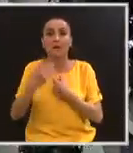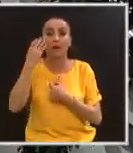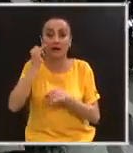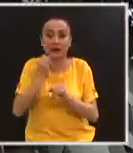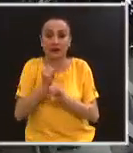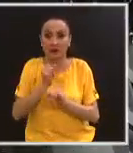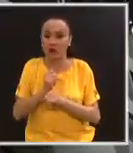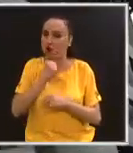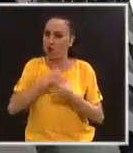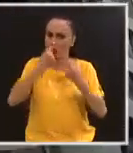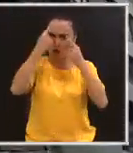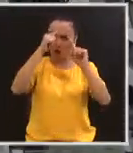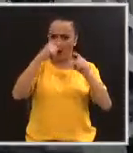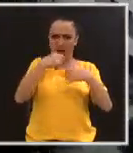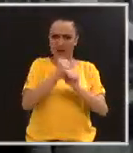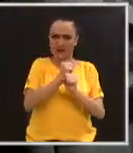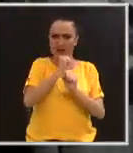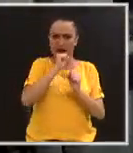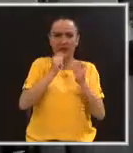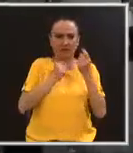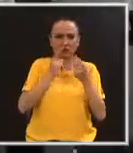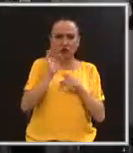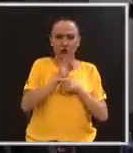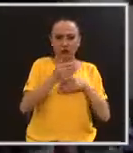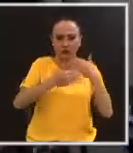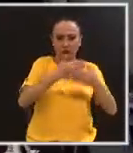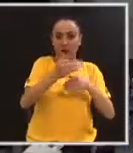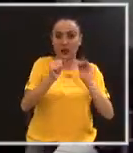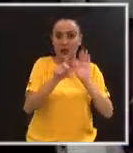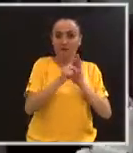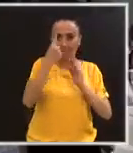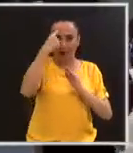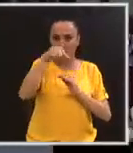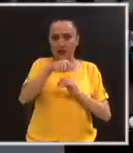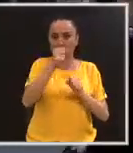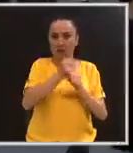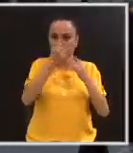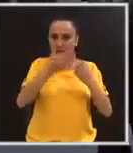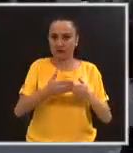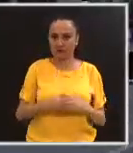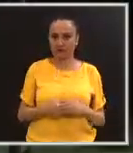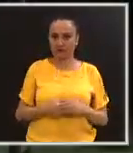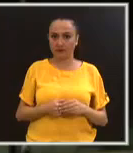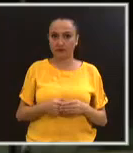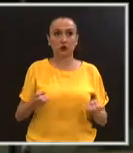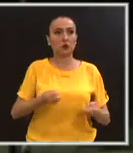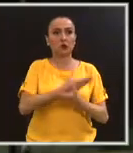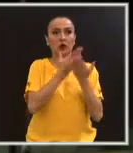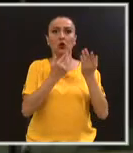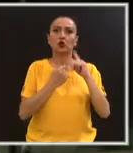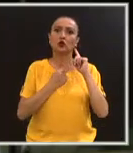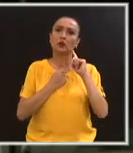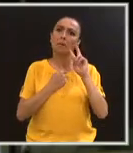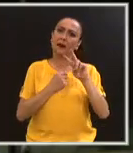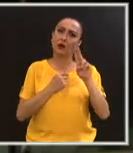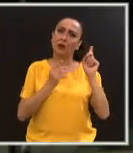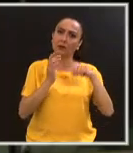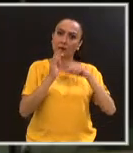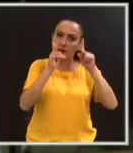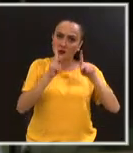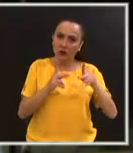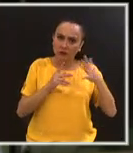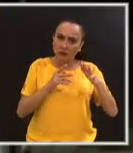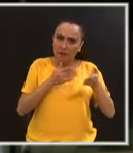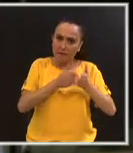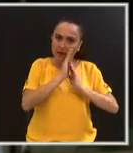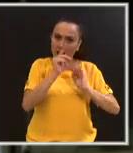institución no ha logrado aplicar con efectividad esta legislación para los trabajadores publica que solo 22,000 personas aproximadamente han